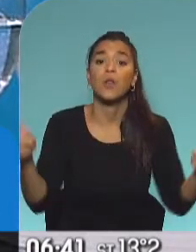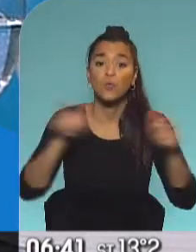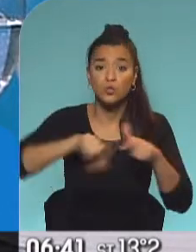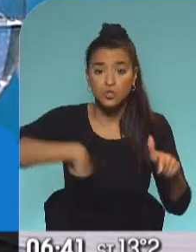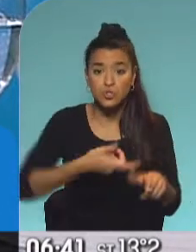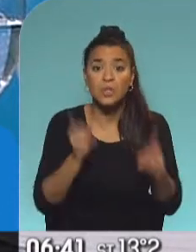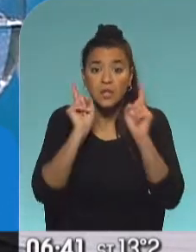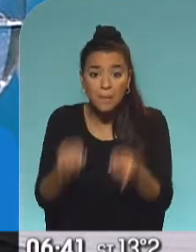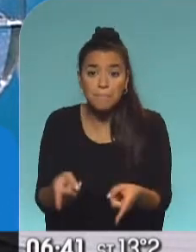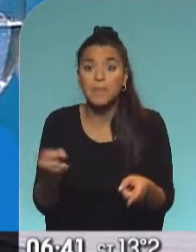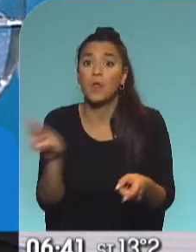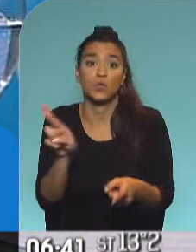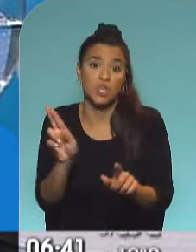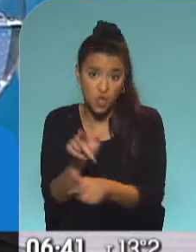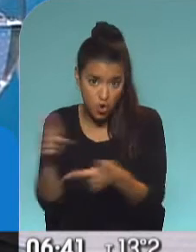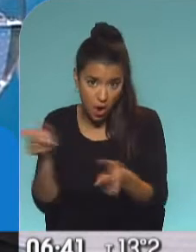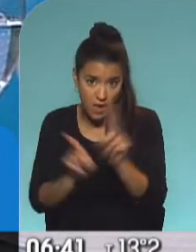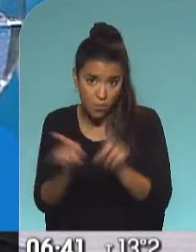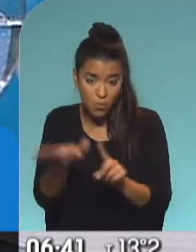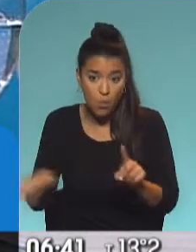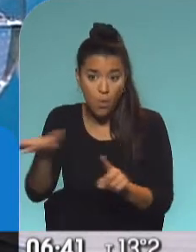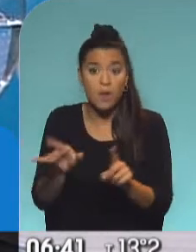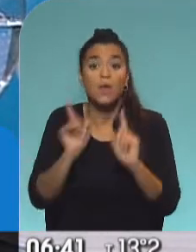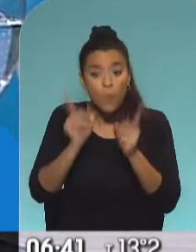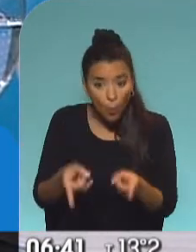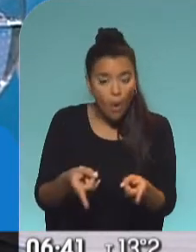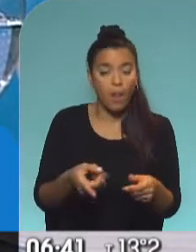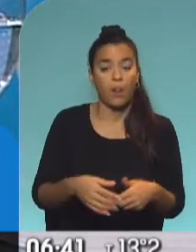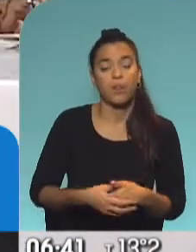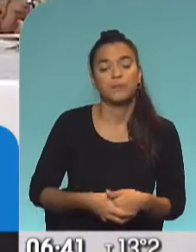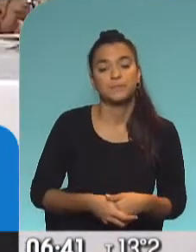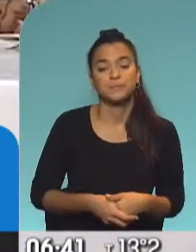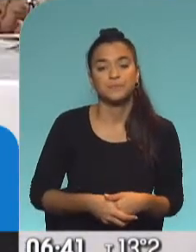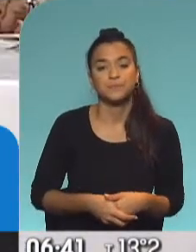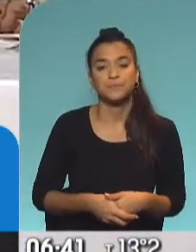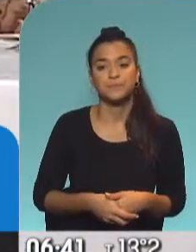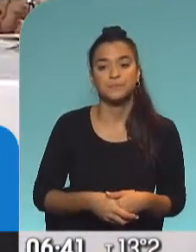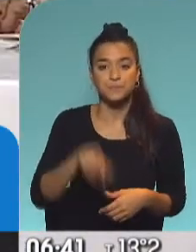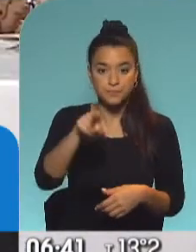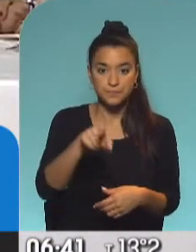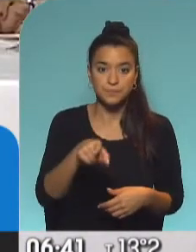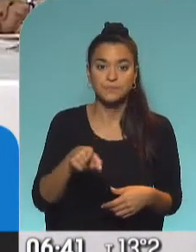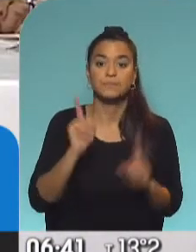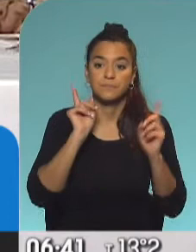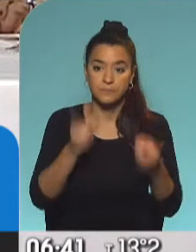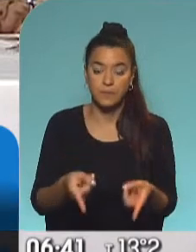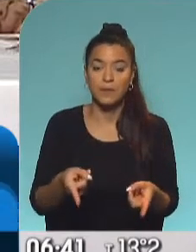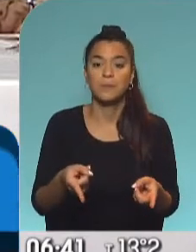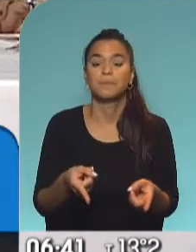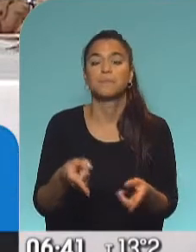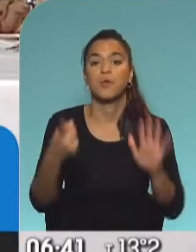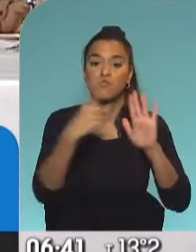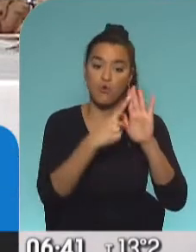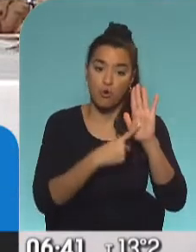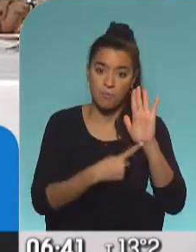como los lugares donde no está autorizado y se realizan igual en ese sentido también en el marco normativo